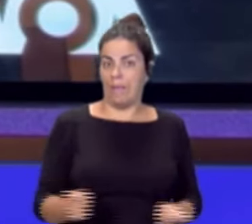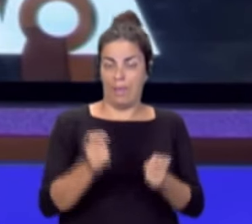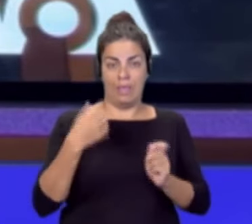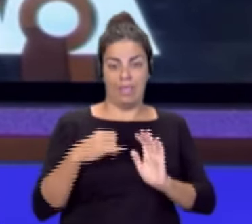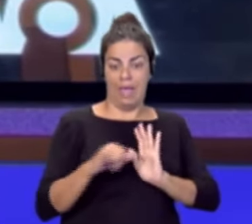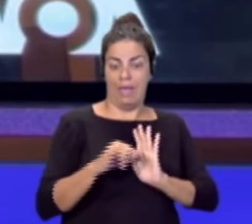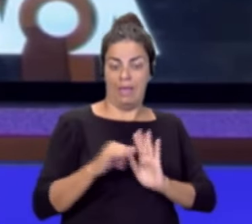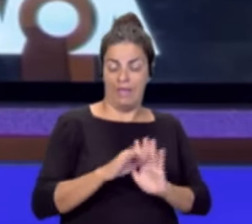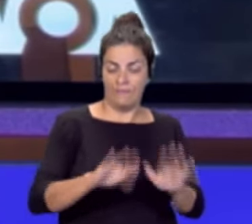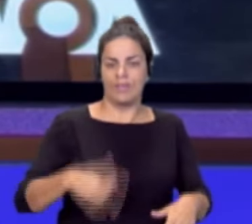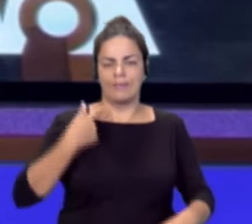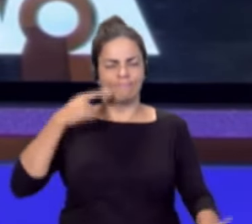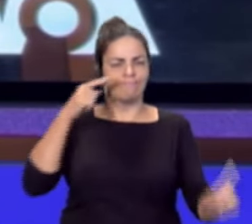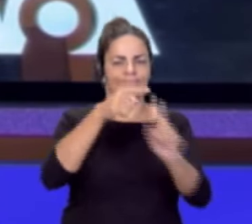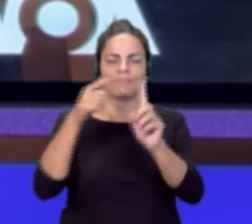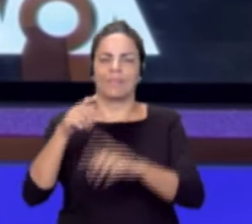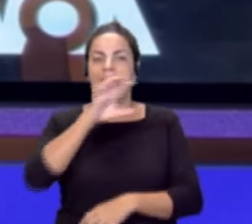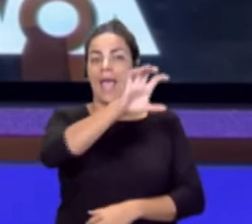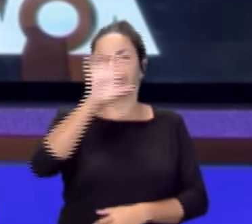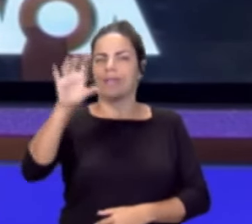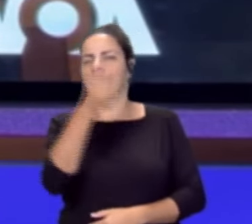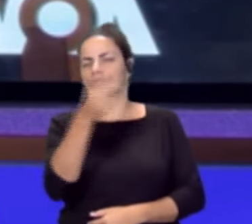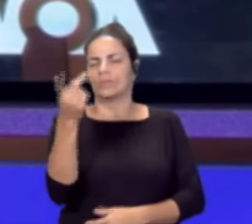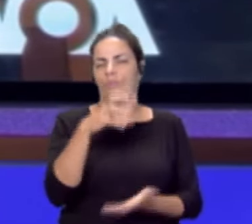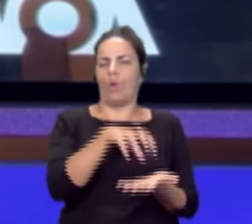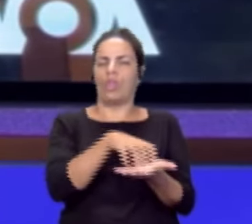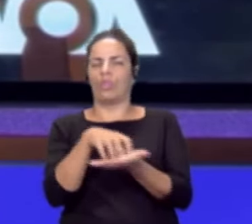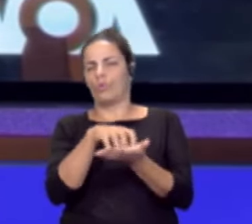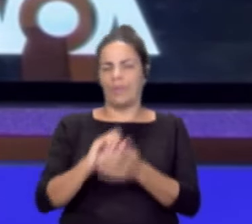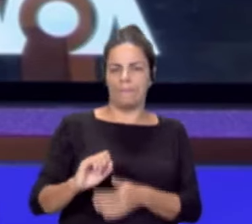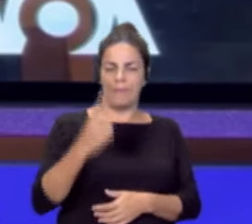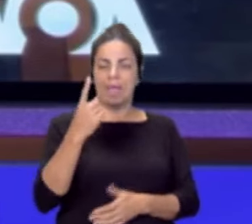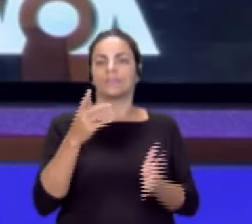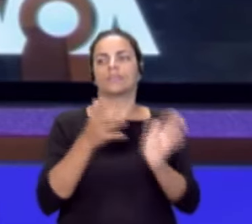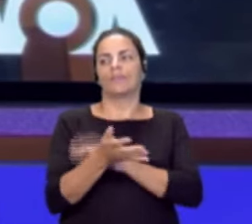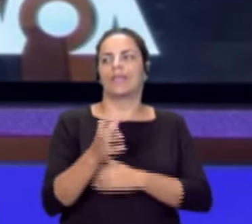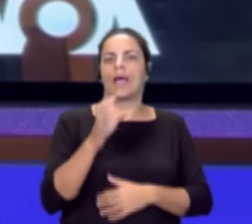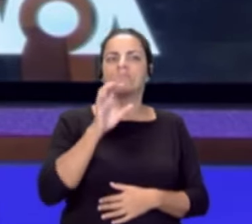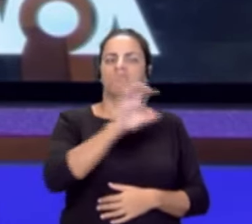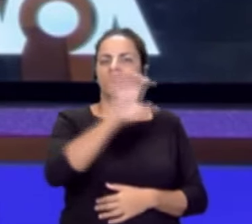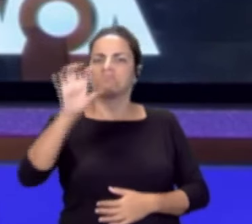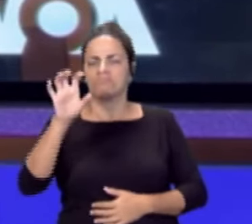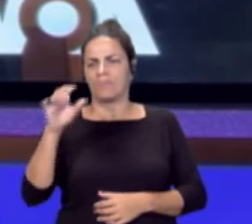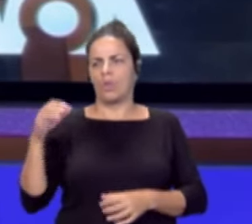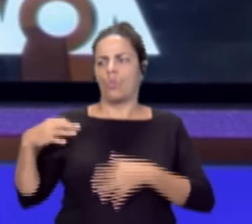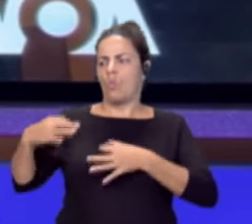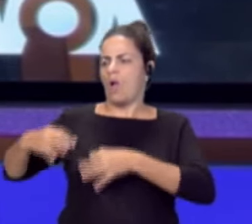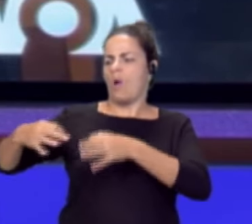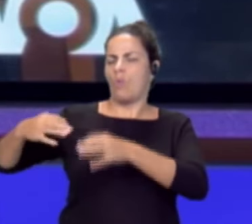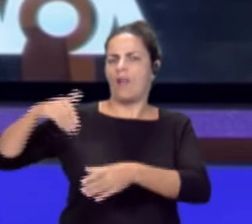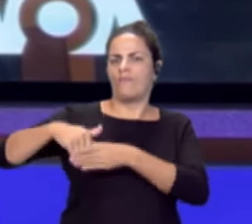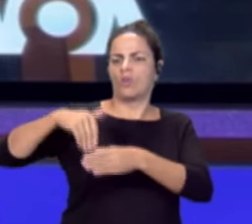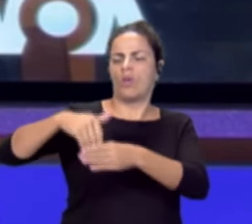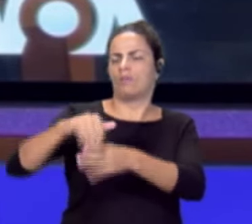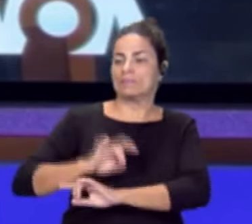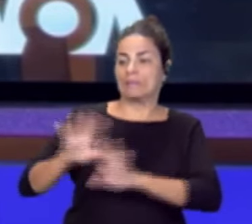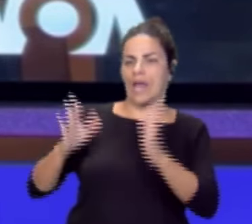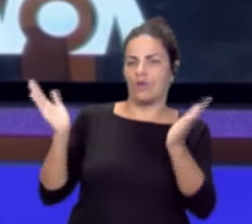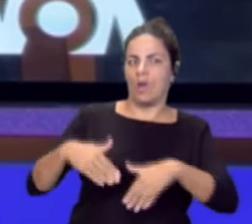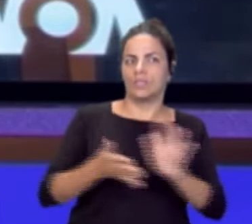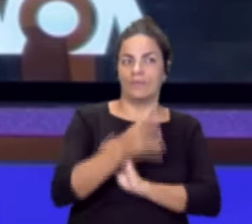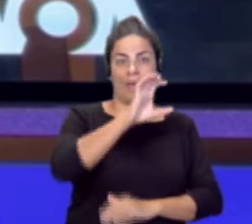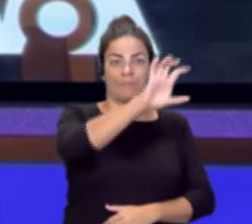enfocando en los estados bisagra o indecisos, que son aquellos que no tienen un patrón de voto definido y que van a ser clave a la